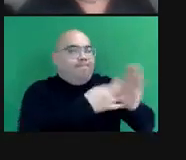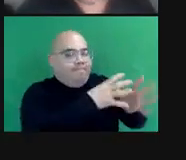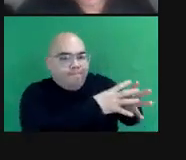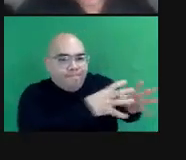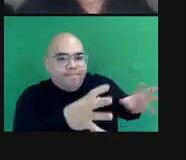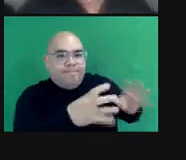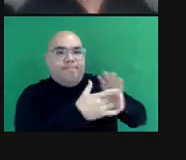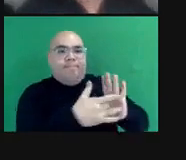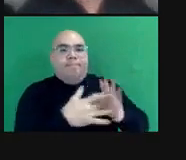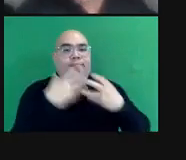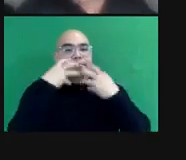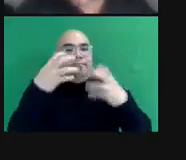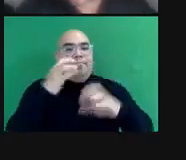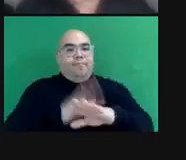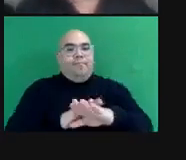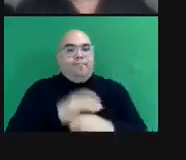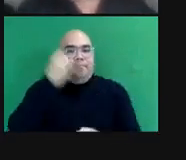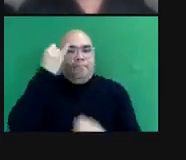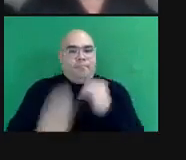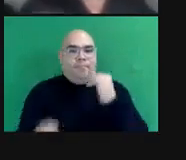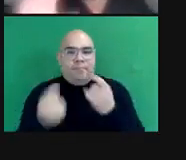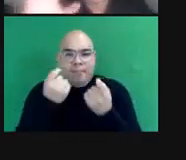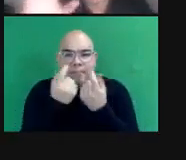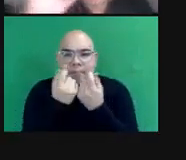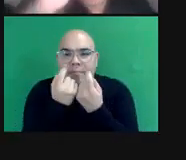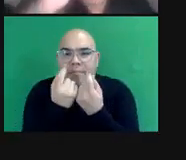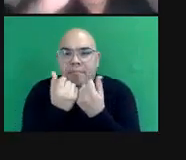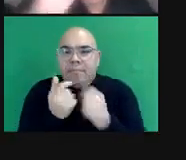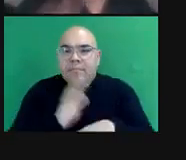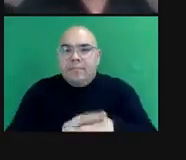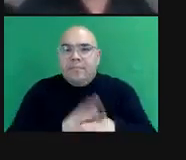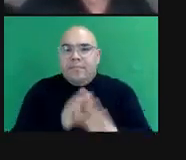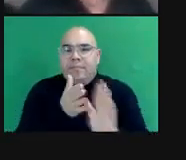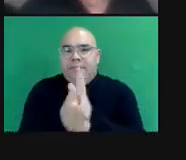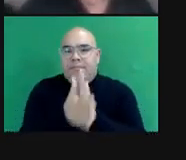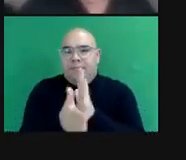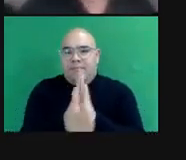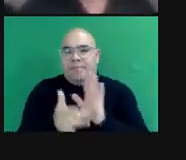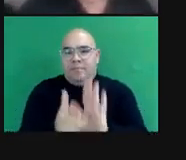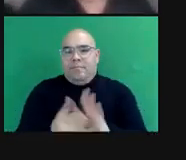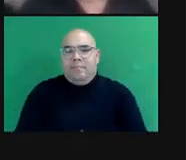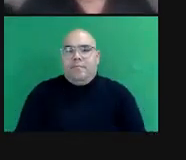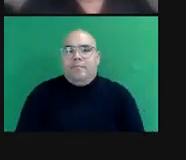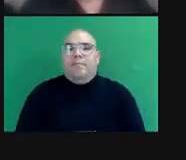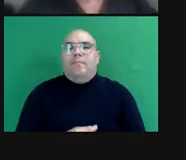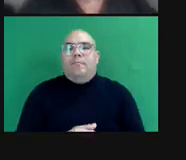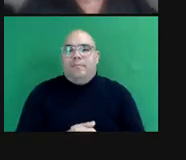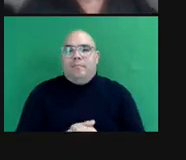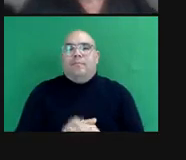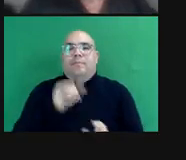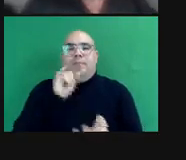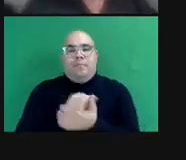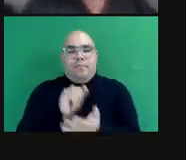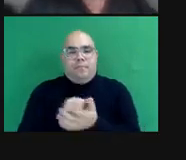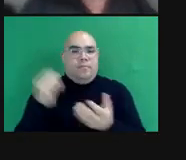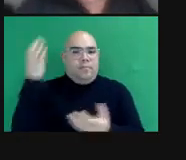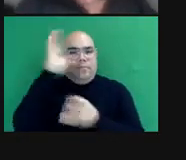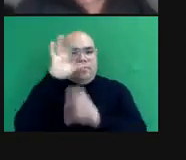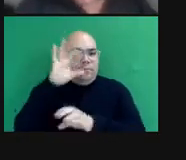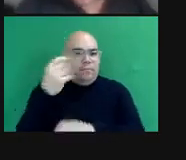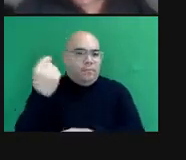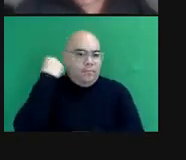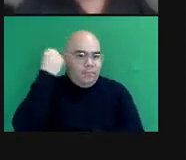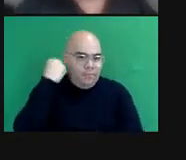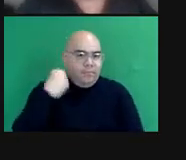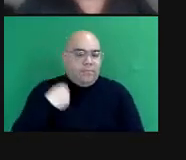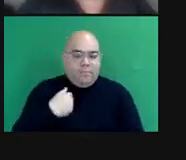monumental. Termino ya casi. Esta es una enunciación que me sorprendió mucho hace poco a Cali, la